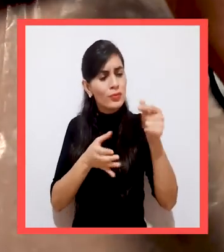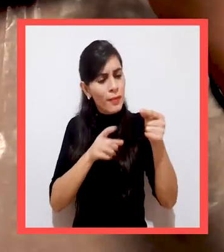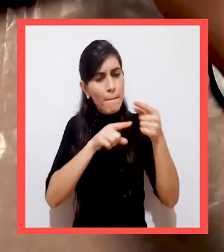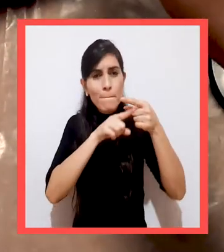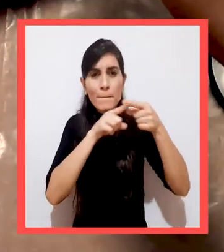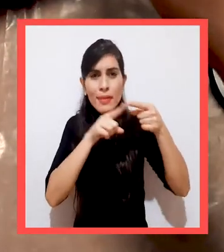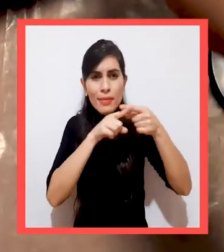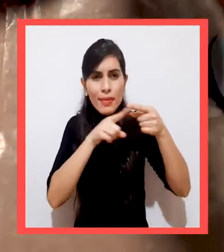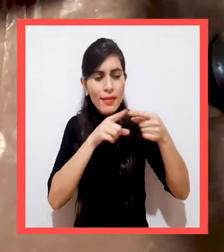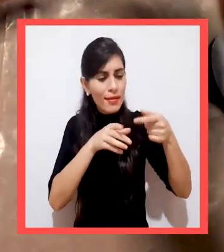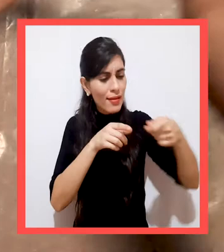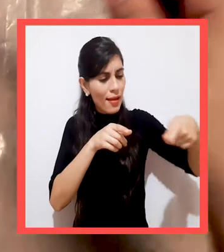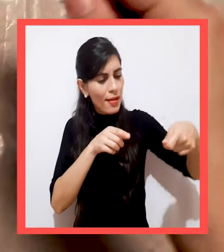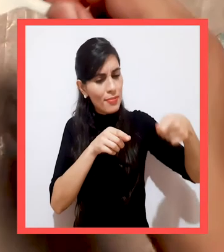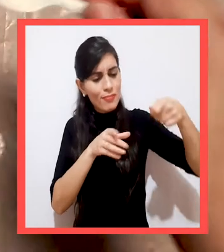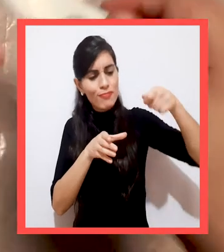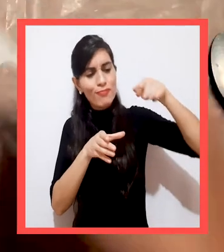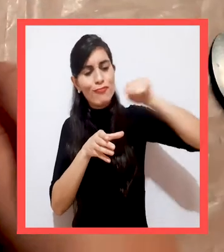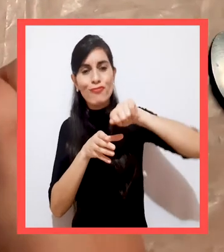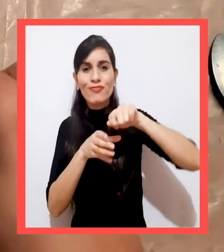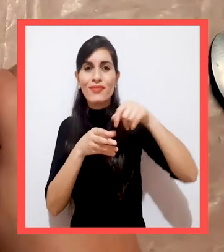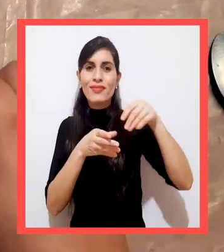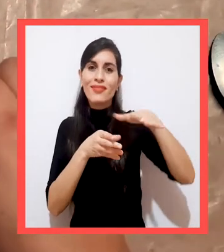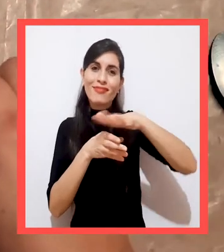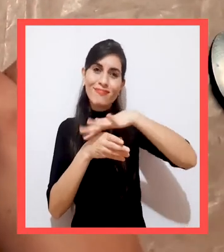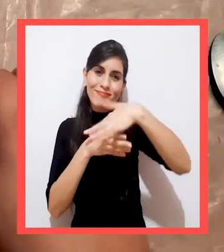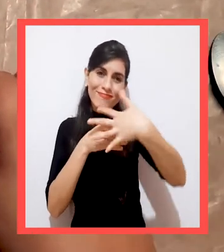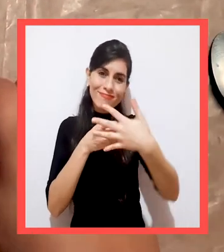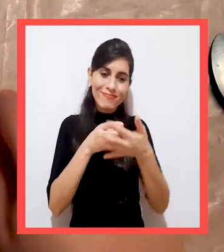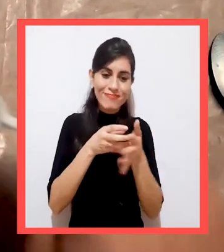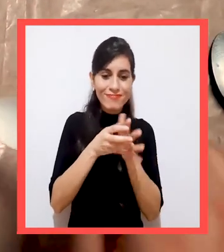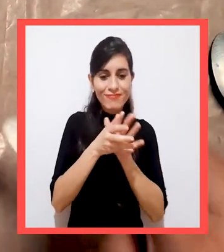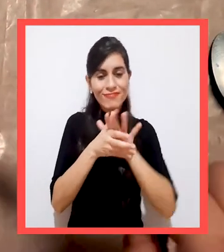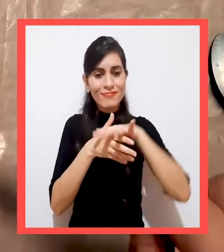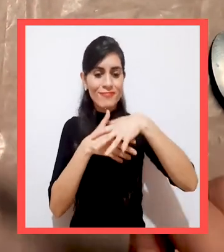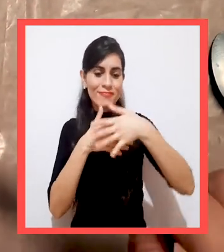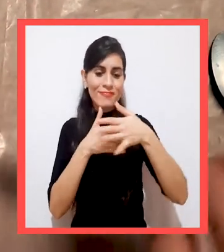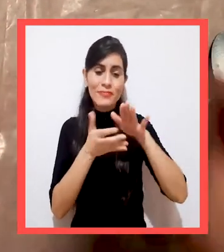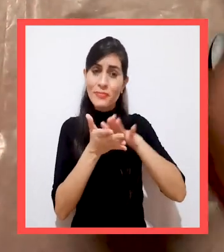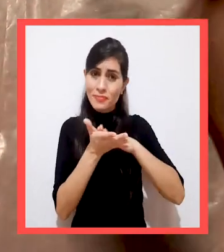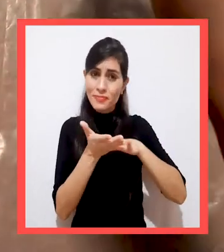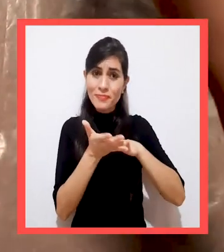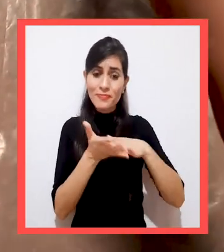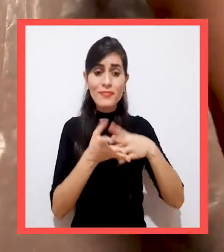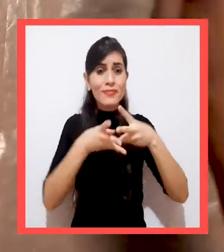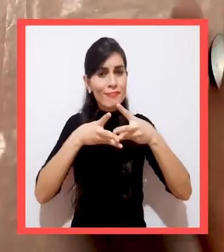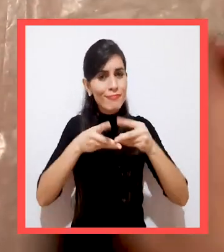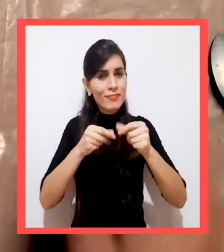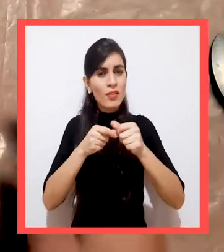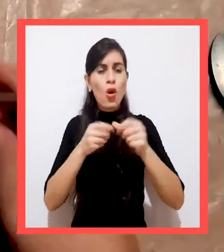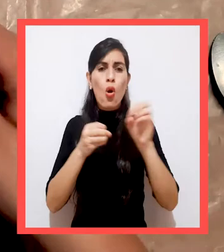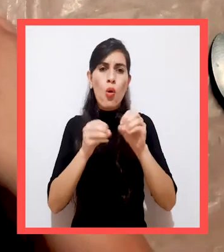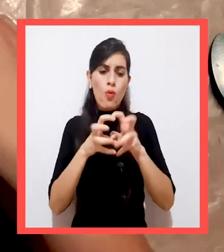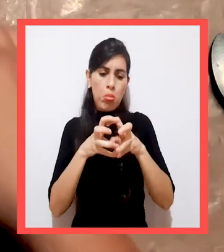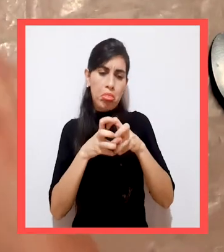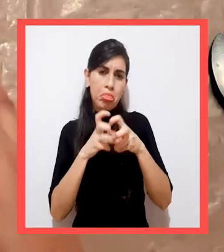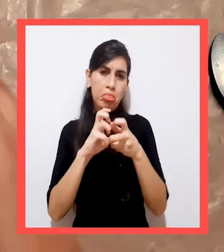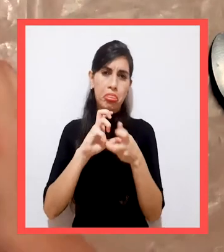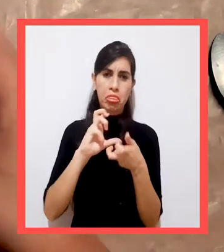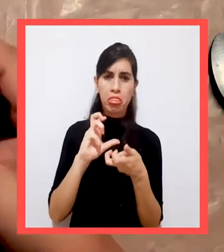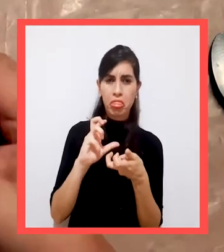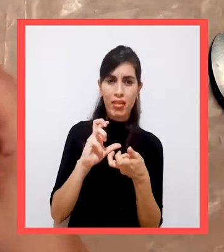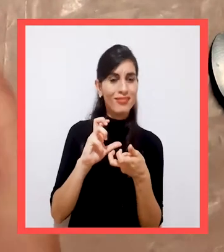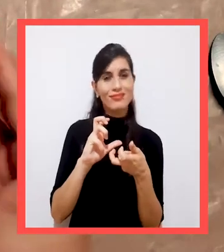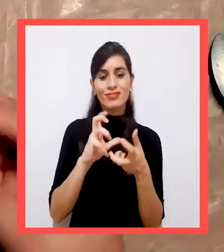vaselina. Esto ayuda a que no se cuartee el material ni que se nos vaya a rajar